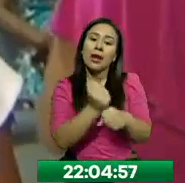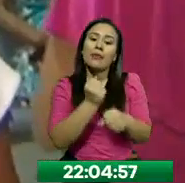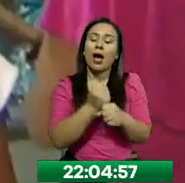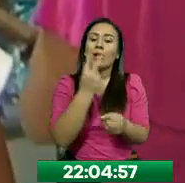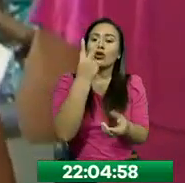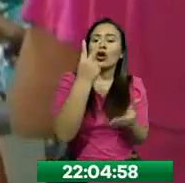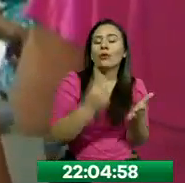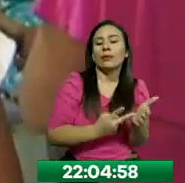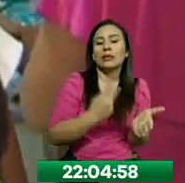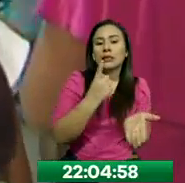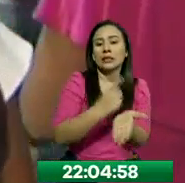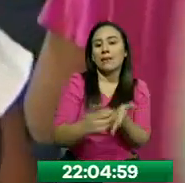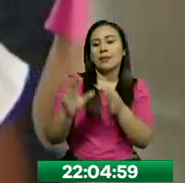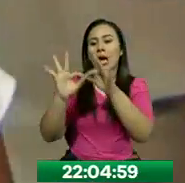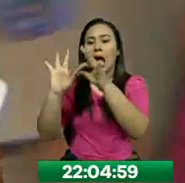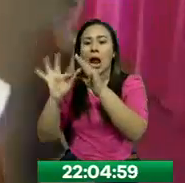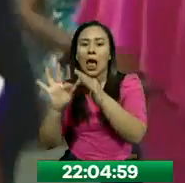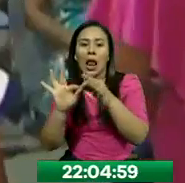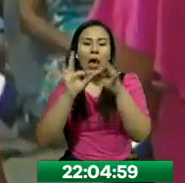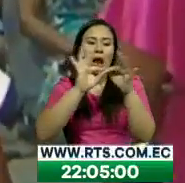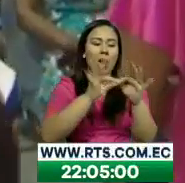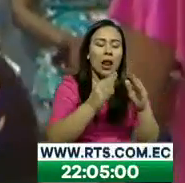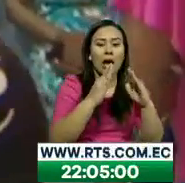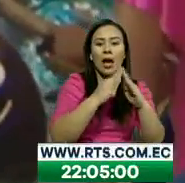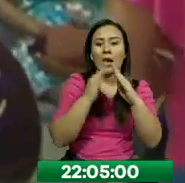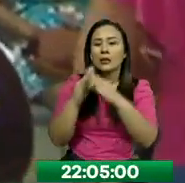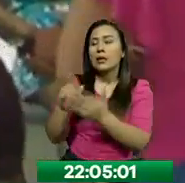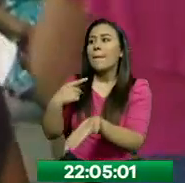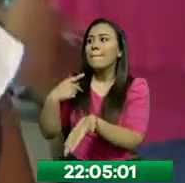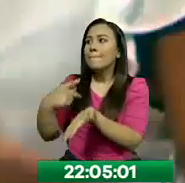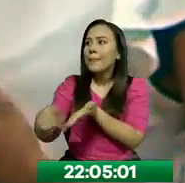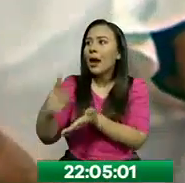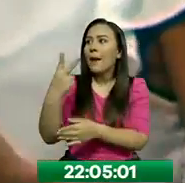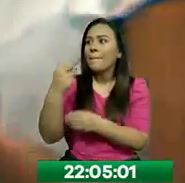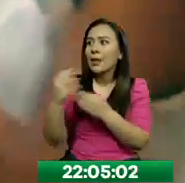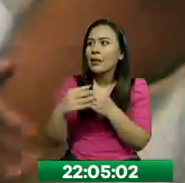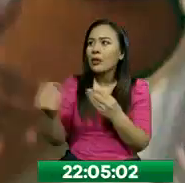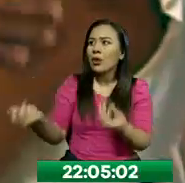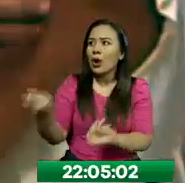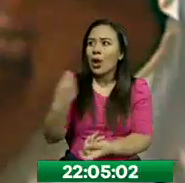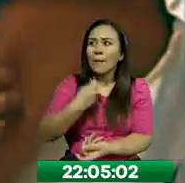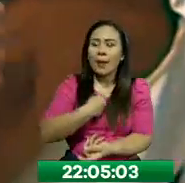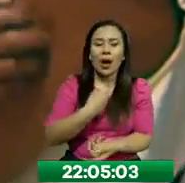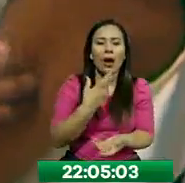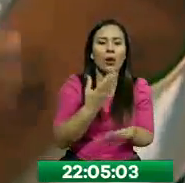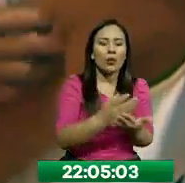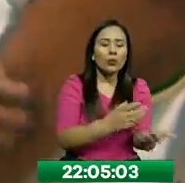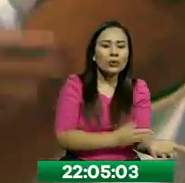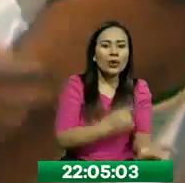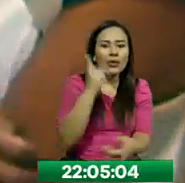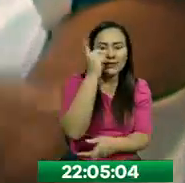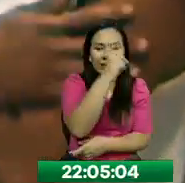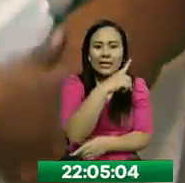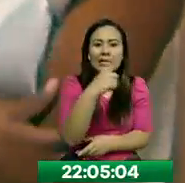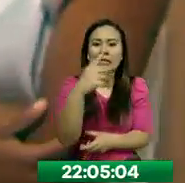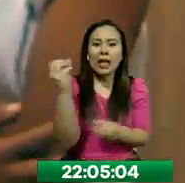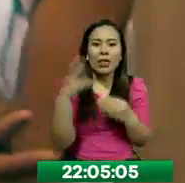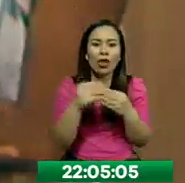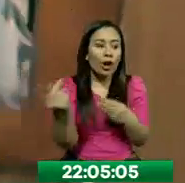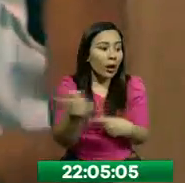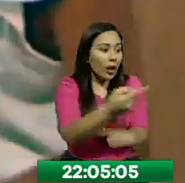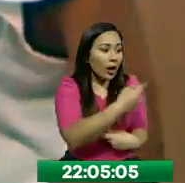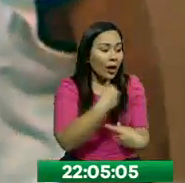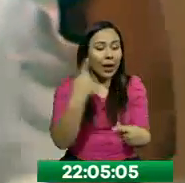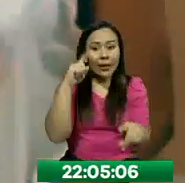semana arreglando una casa y les paga el mundo sabe el recurso 100 dólares reunimos entre todos y